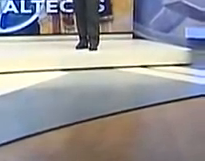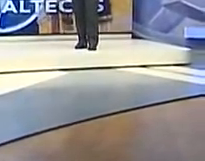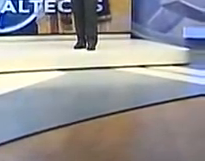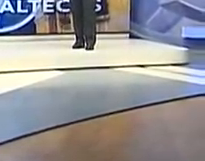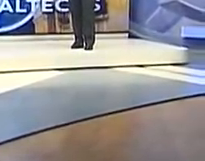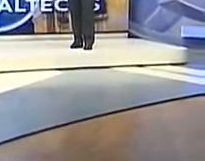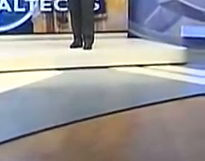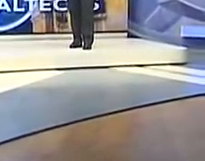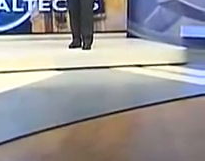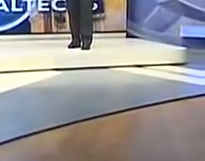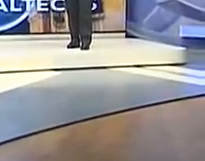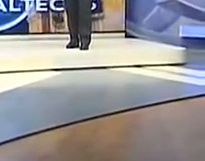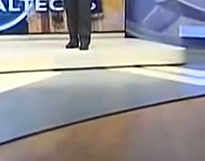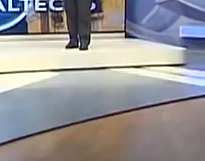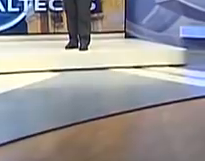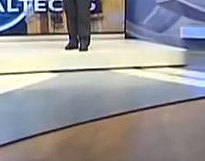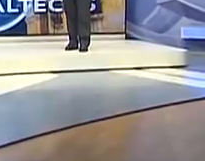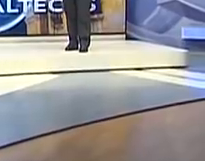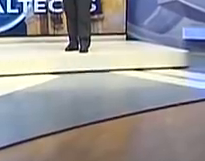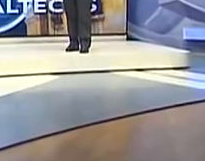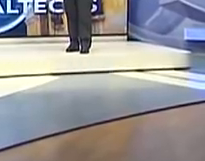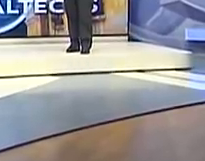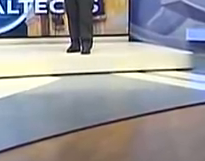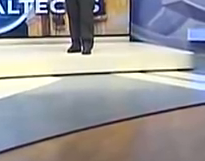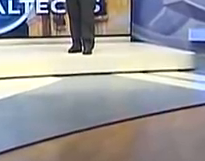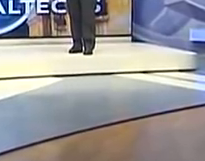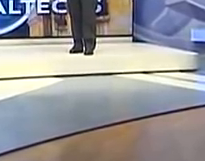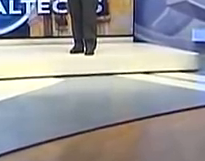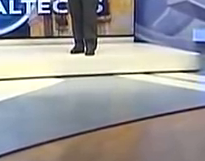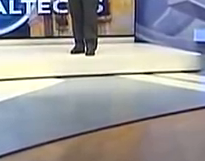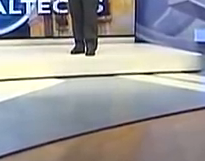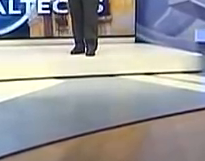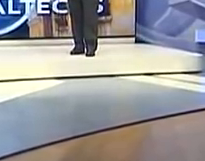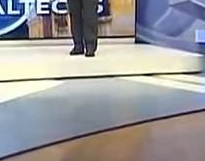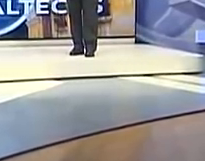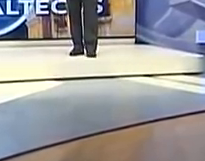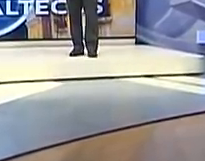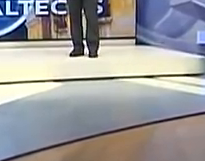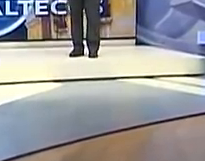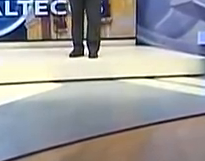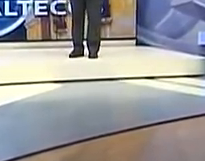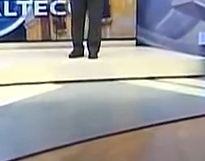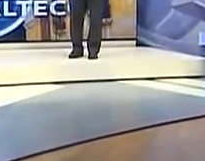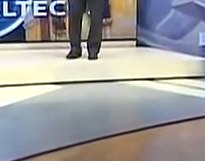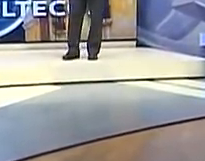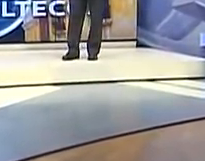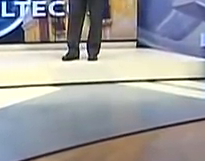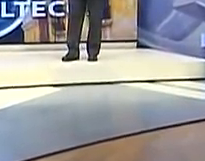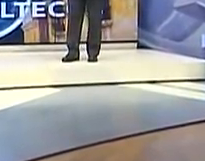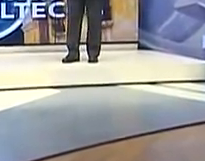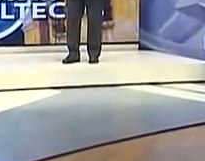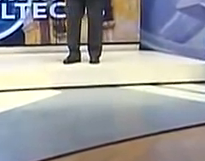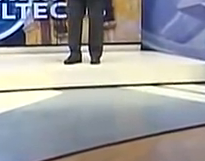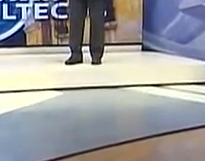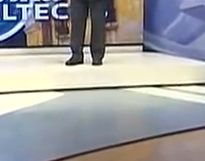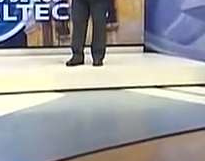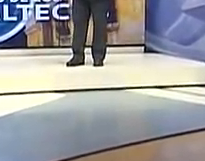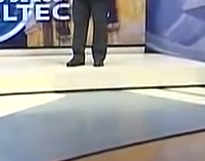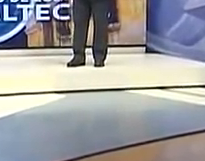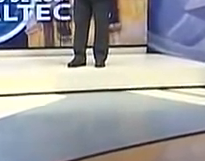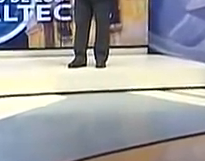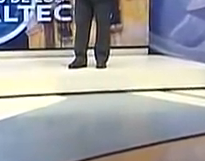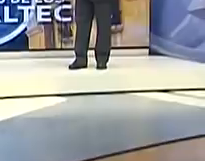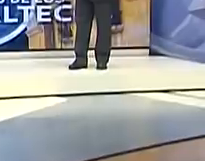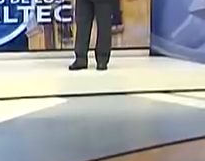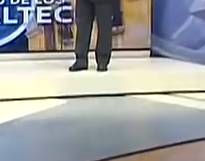como siempre, porque ya se siente el ambiente navideño, ¿verdad, Luis? Se ve en las diferentes calles de Guatemala y pues nosotros muy contentos también de poder llevar